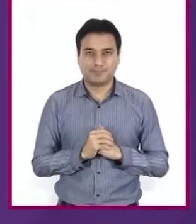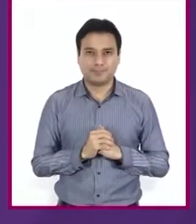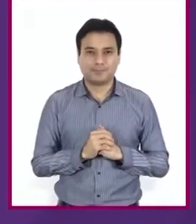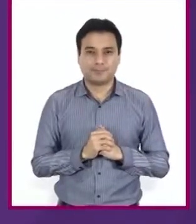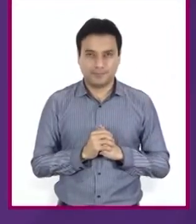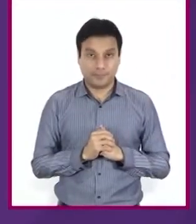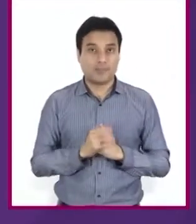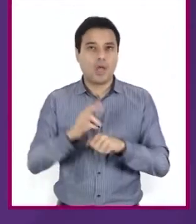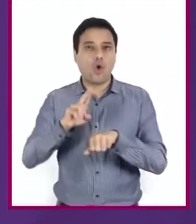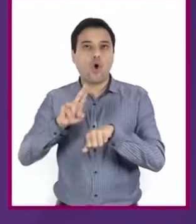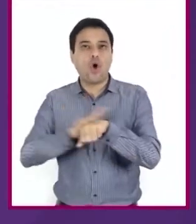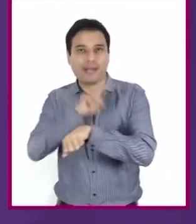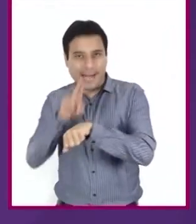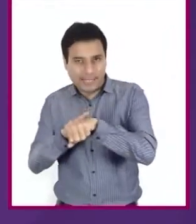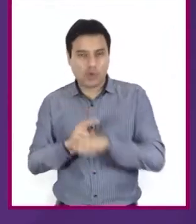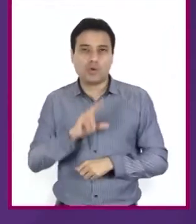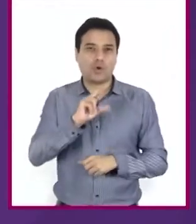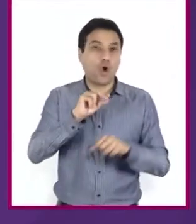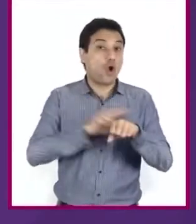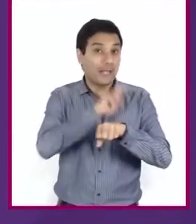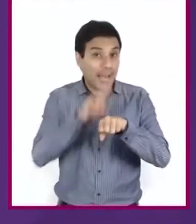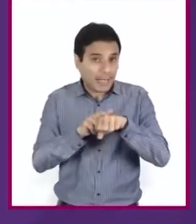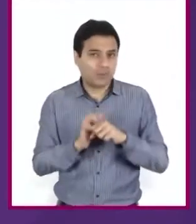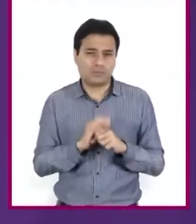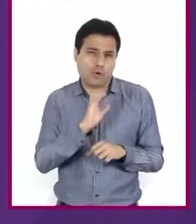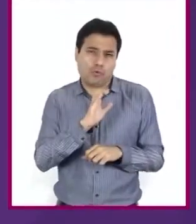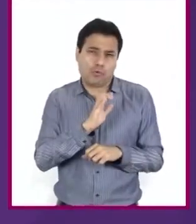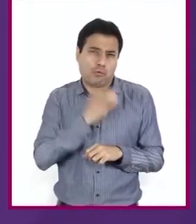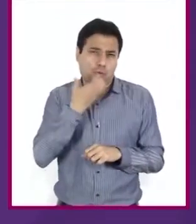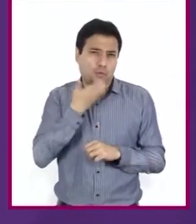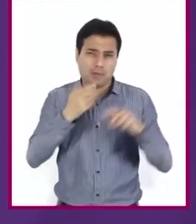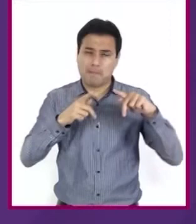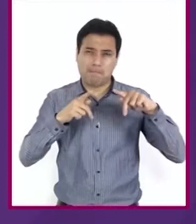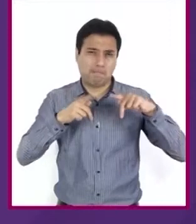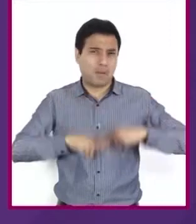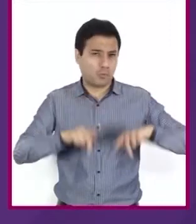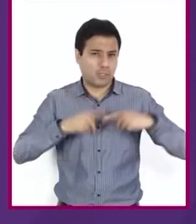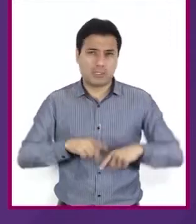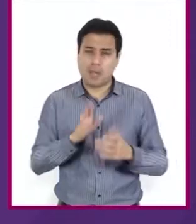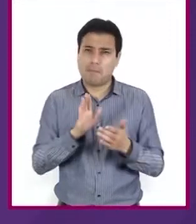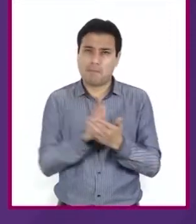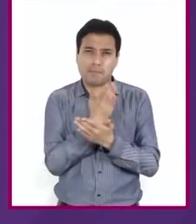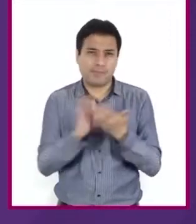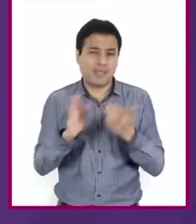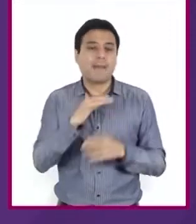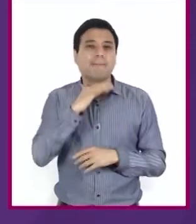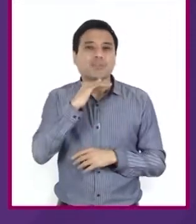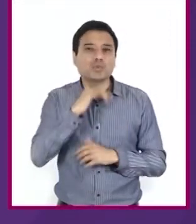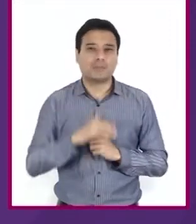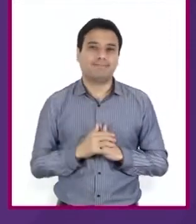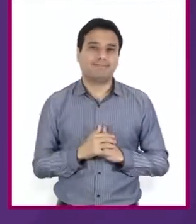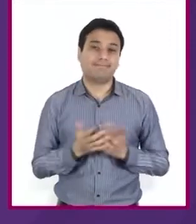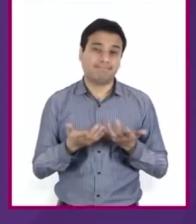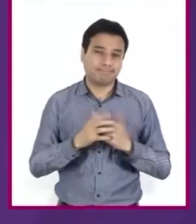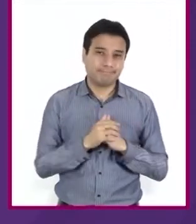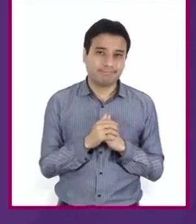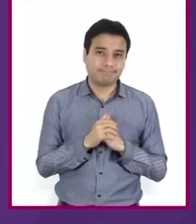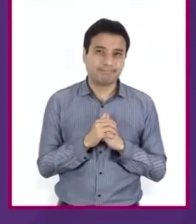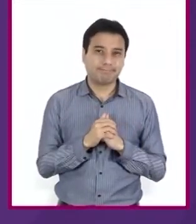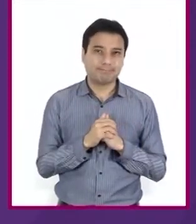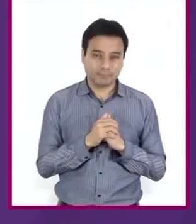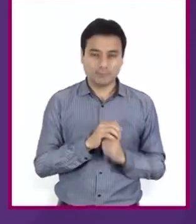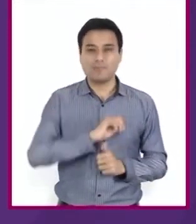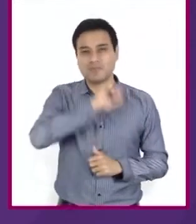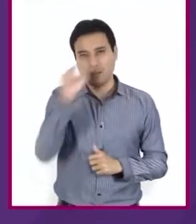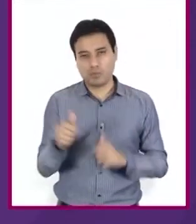Orgánico e inorgánico es una separación que vemos comúnmente para clasificar la basura y reciclarla. Con el desarrollo